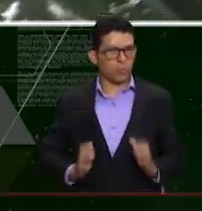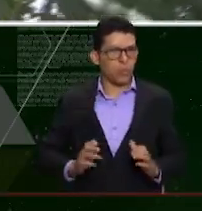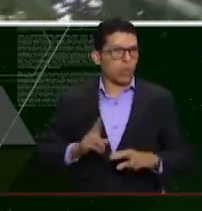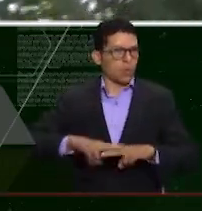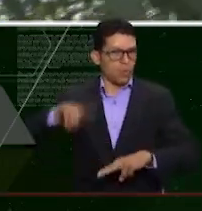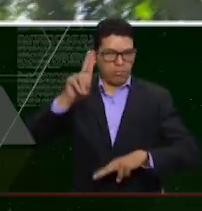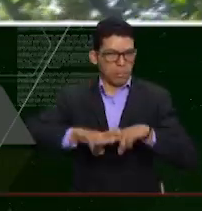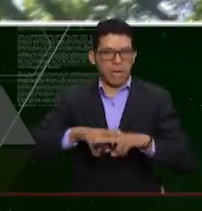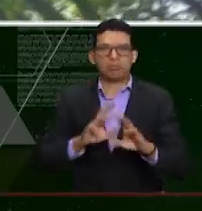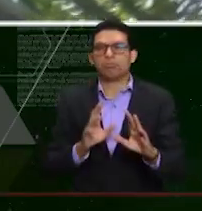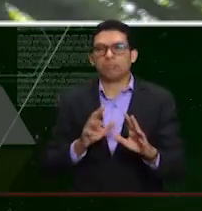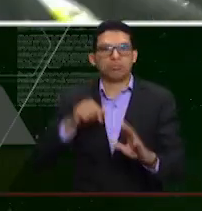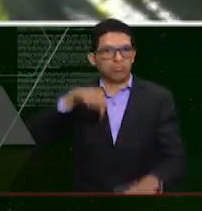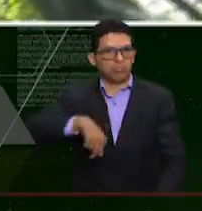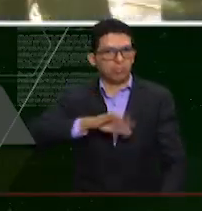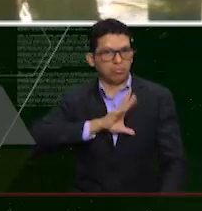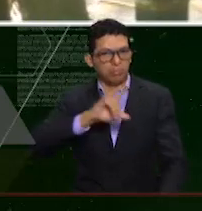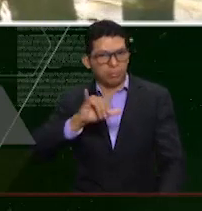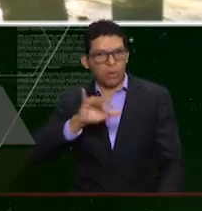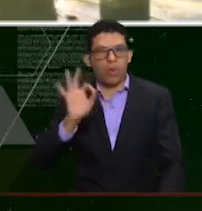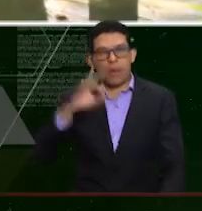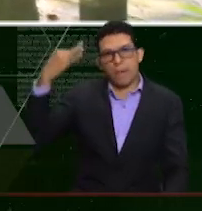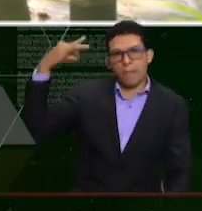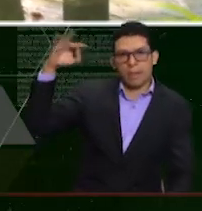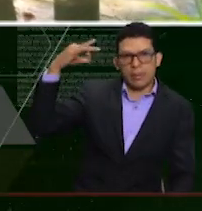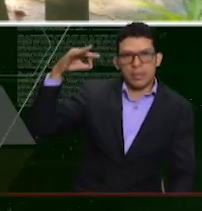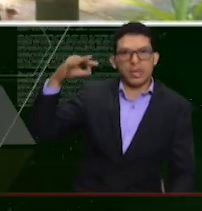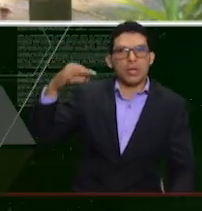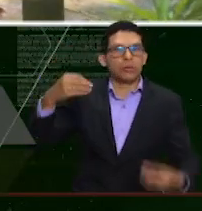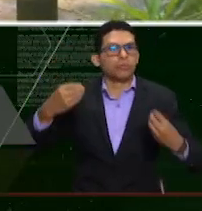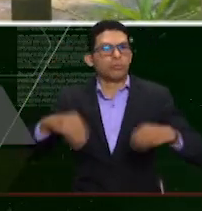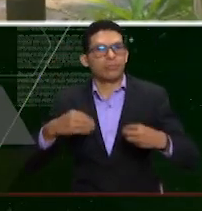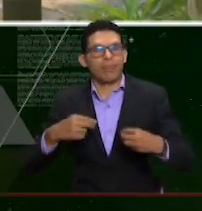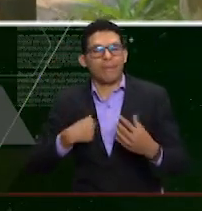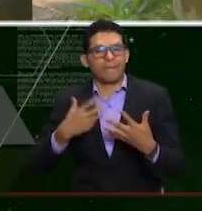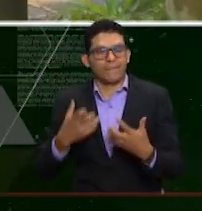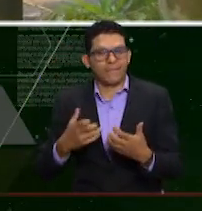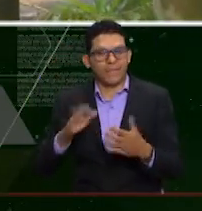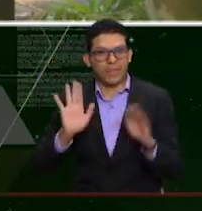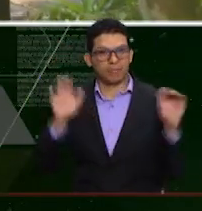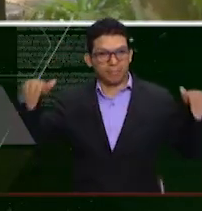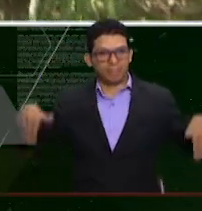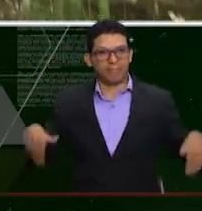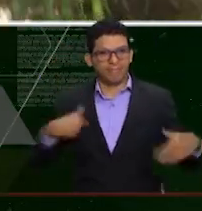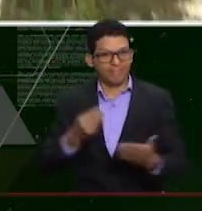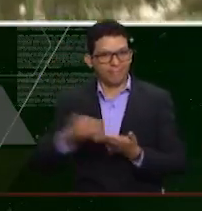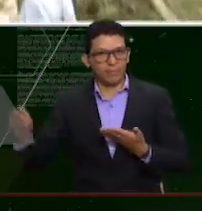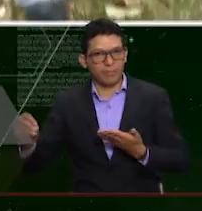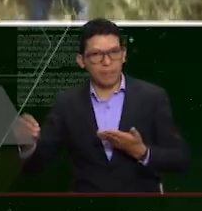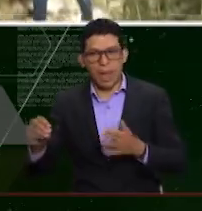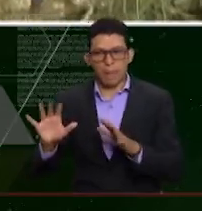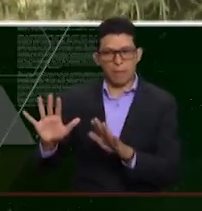común, estoy en Cali o estoy en Palmira o estoy en Tuluá, me antojé de un mueble, ¿sí? ¿Cómo puedo